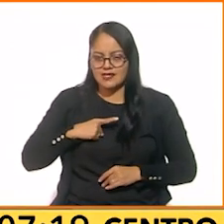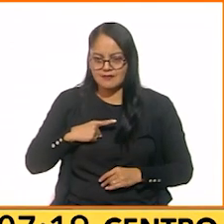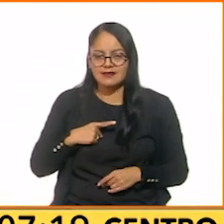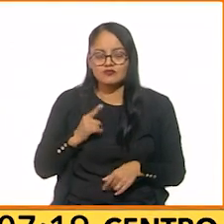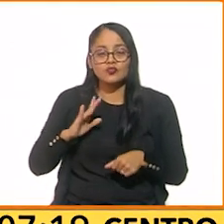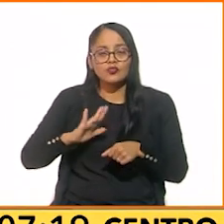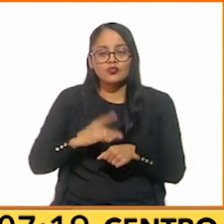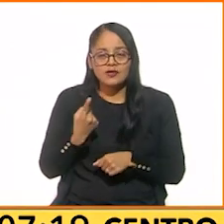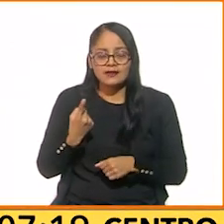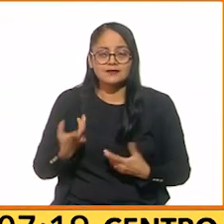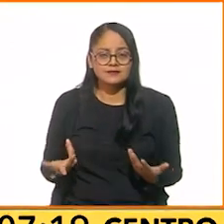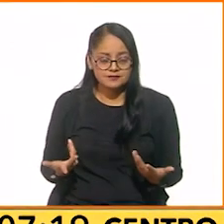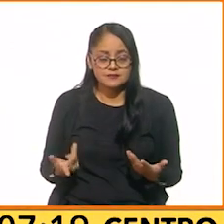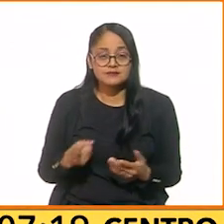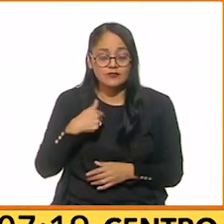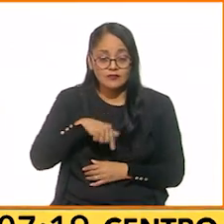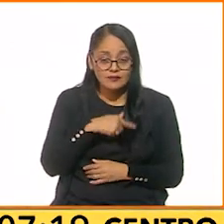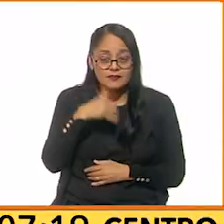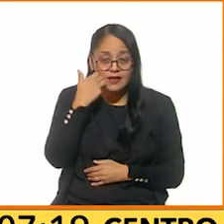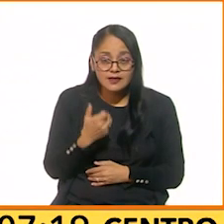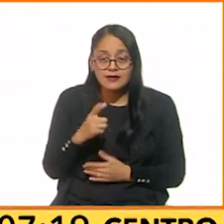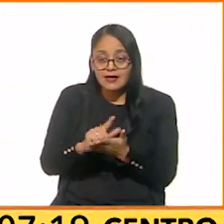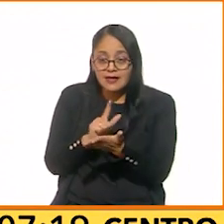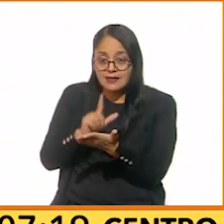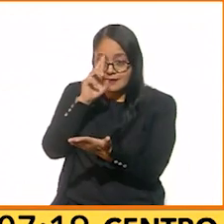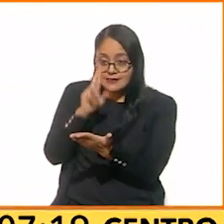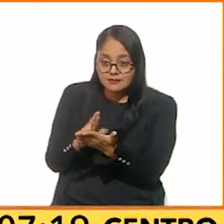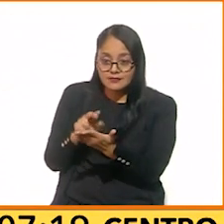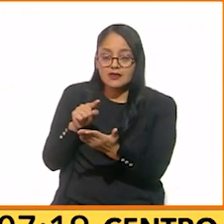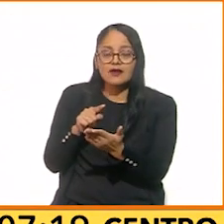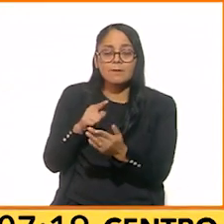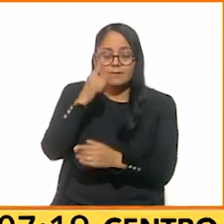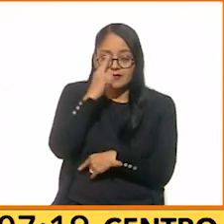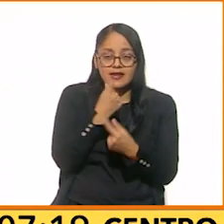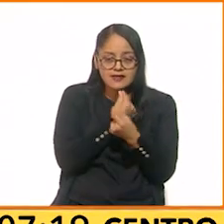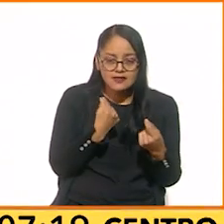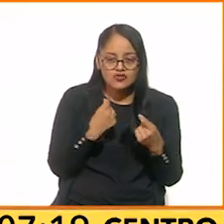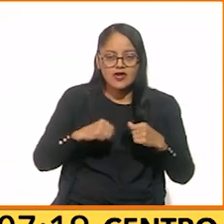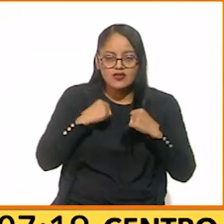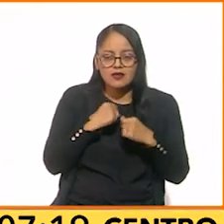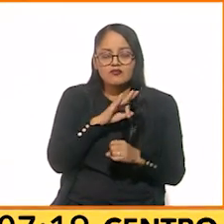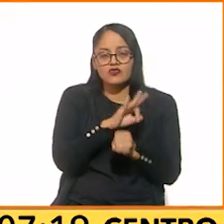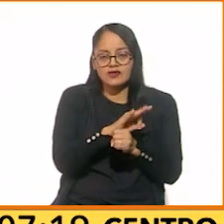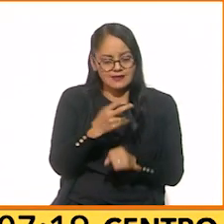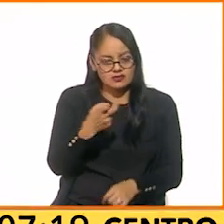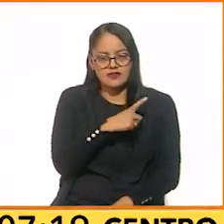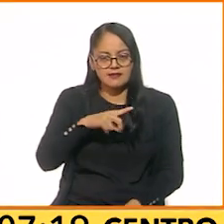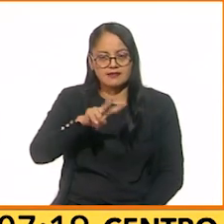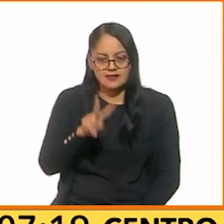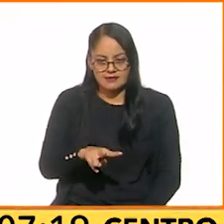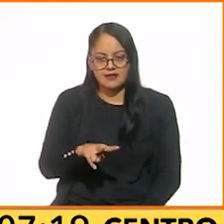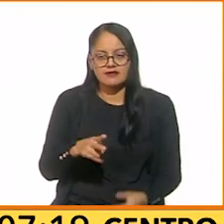si queremos que lo que estamos hablando, que se respete la ley, que se logre proteger a niños, niñas y adolescentes, sea real y